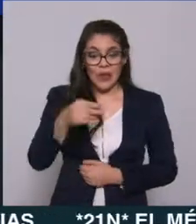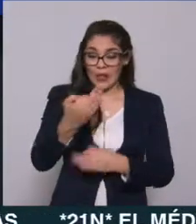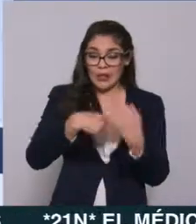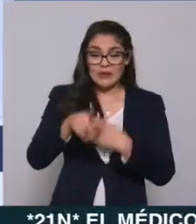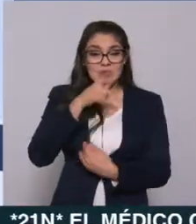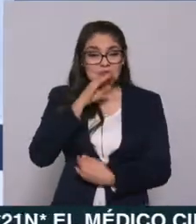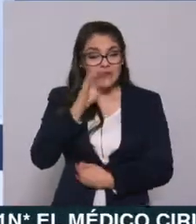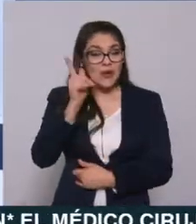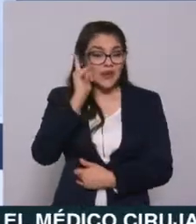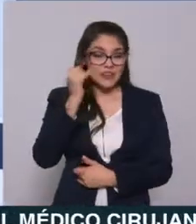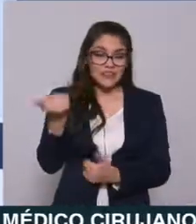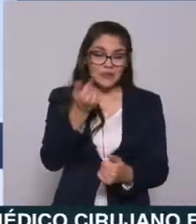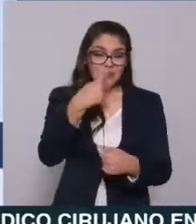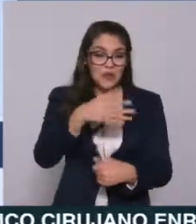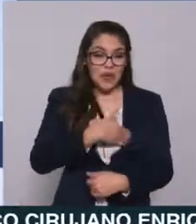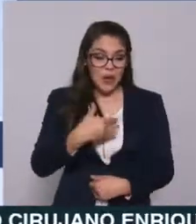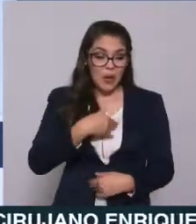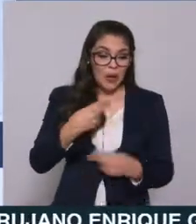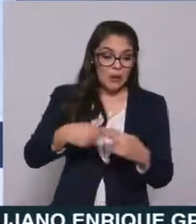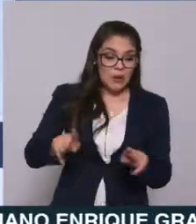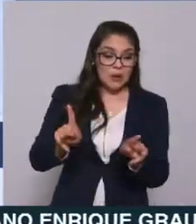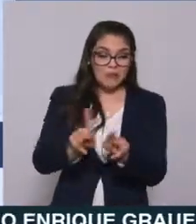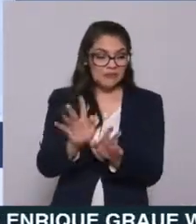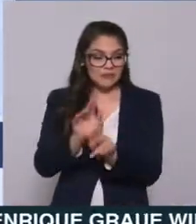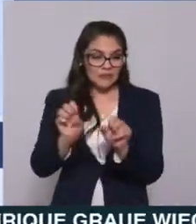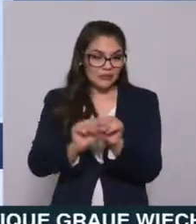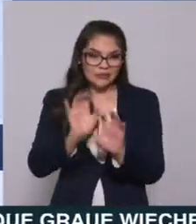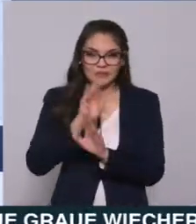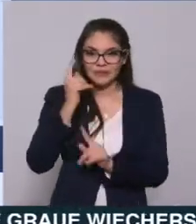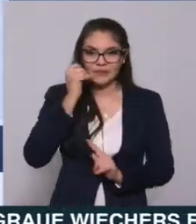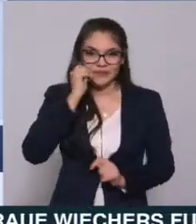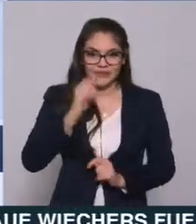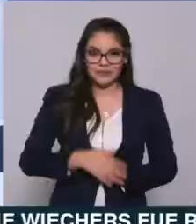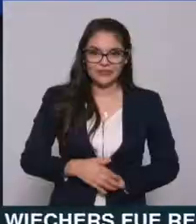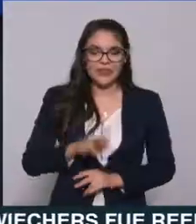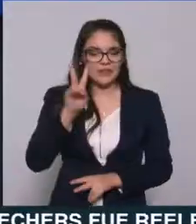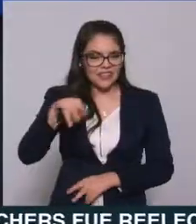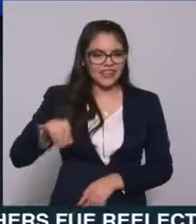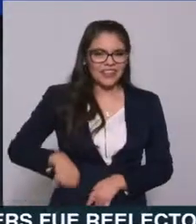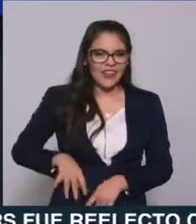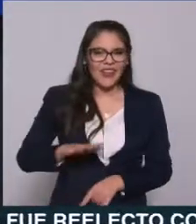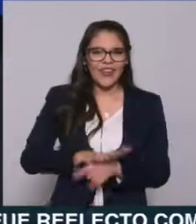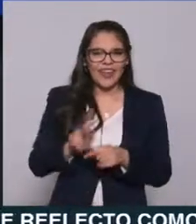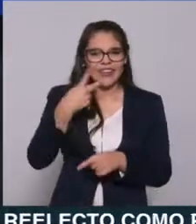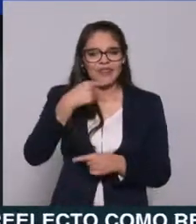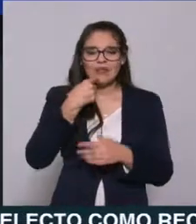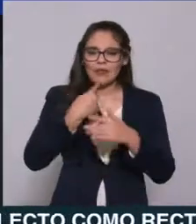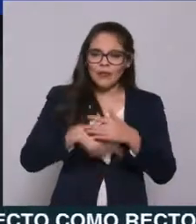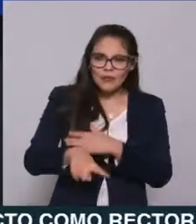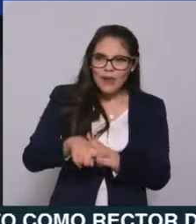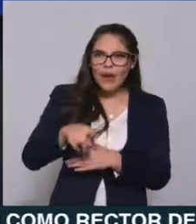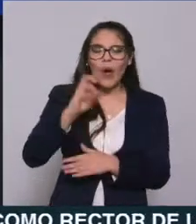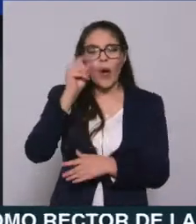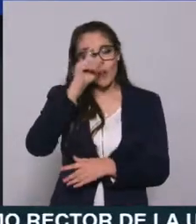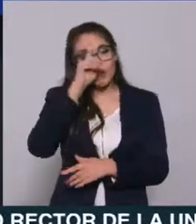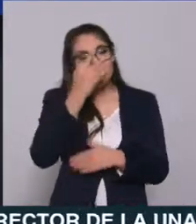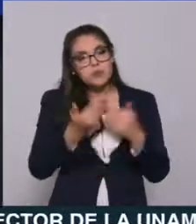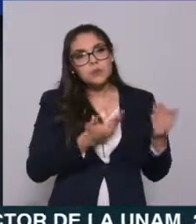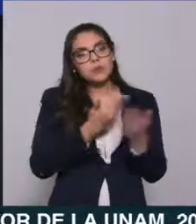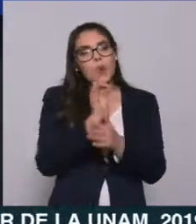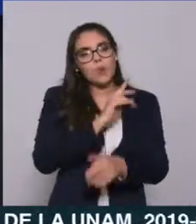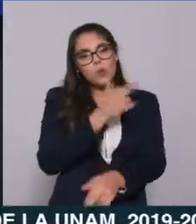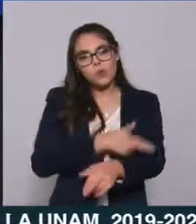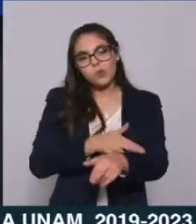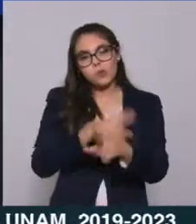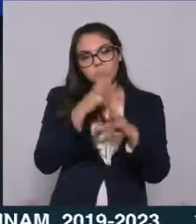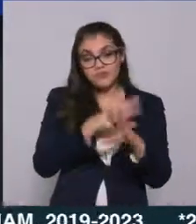mamás. Oye, Mauricio, pues era muy interesante saber cuáles son las demandas de los niños y cuáles son las propuestas de este año. Pues es